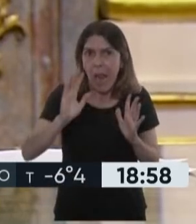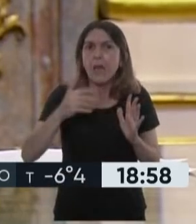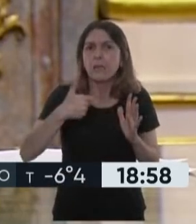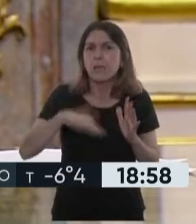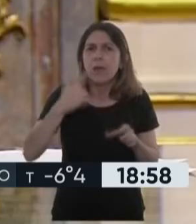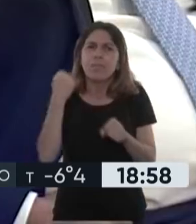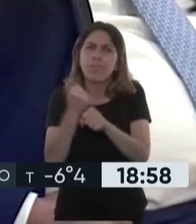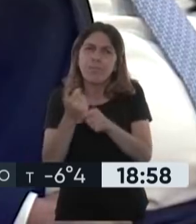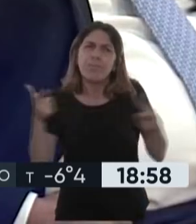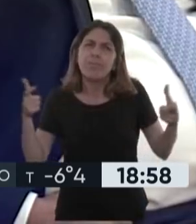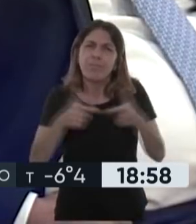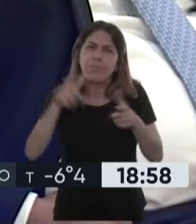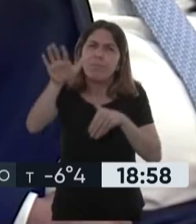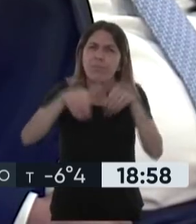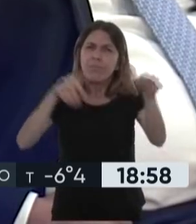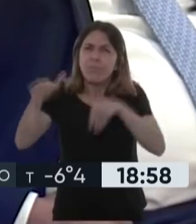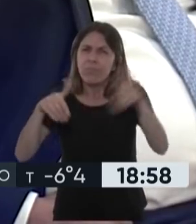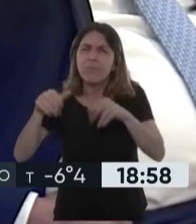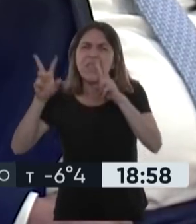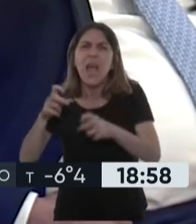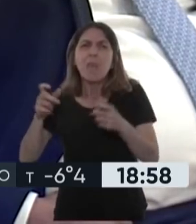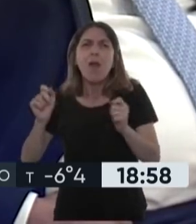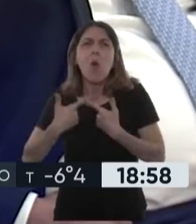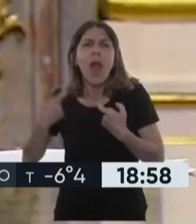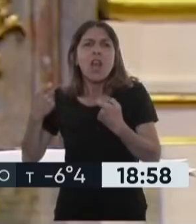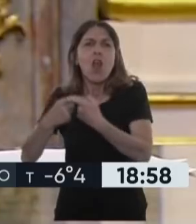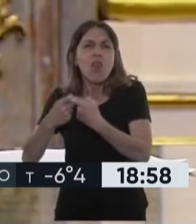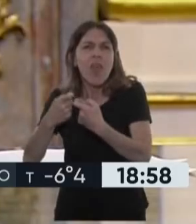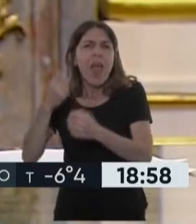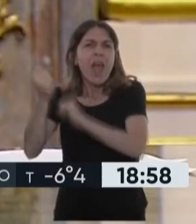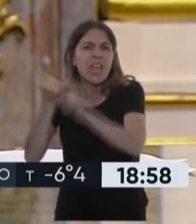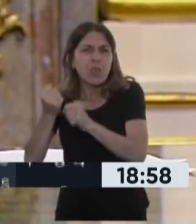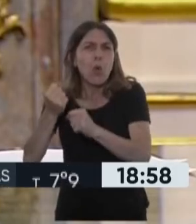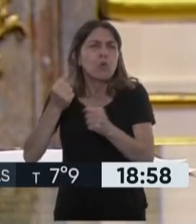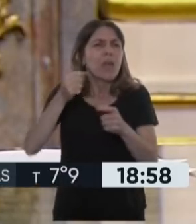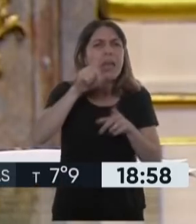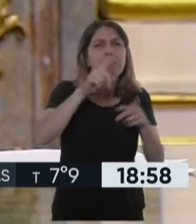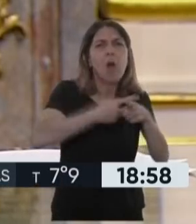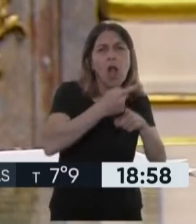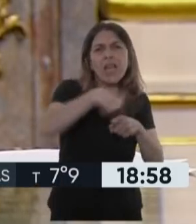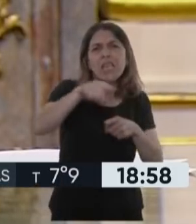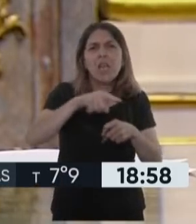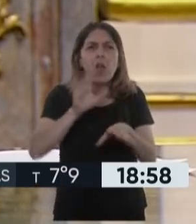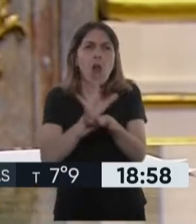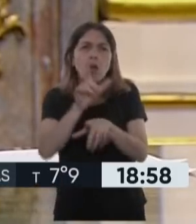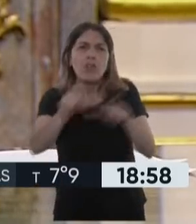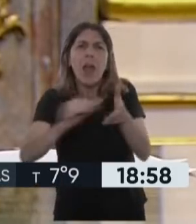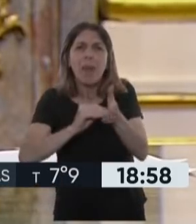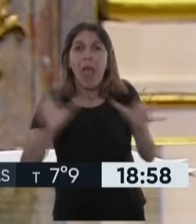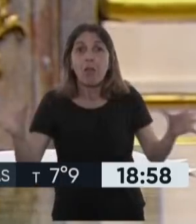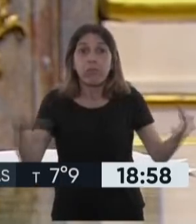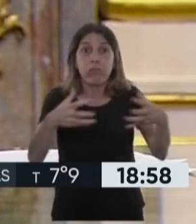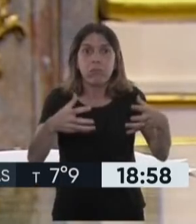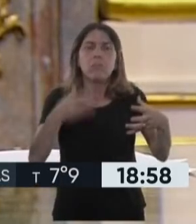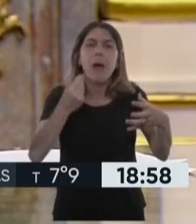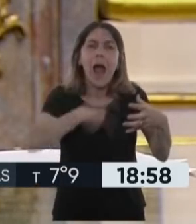estar trabajando, convocando a las fuerzas productivas, laborales y políticas de nuestra sociedad en la